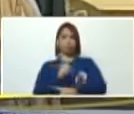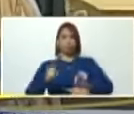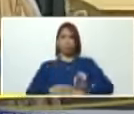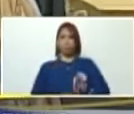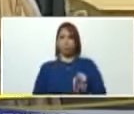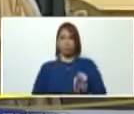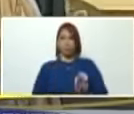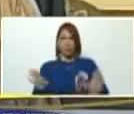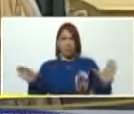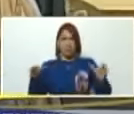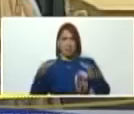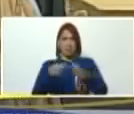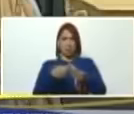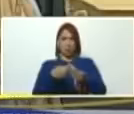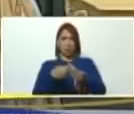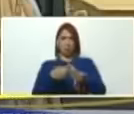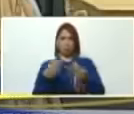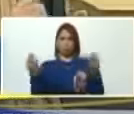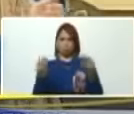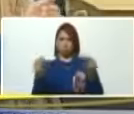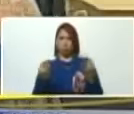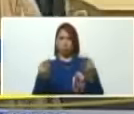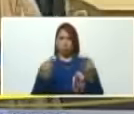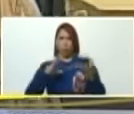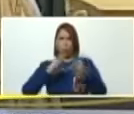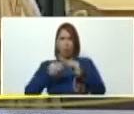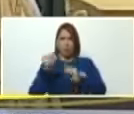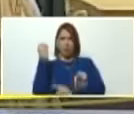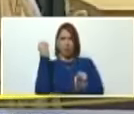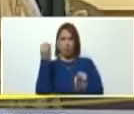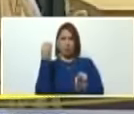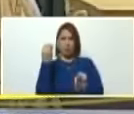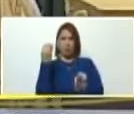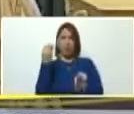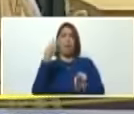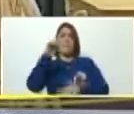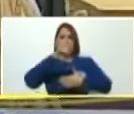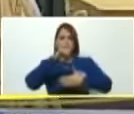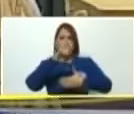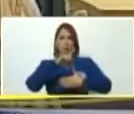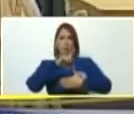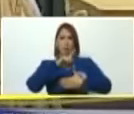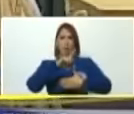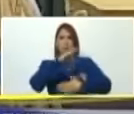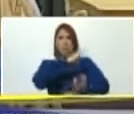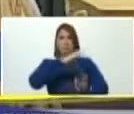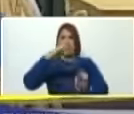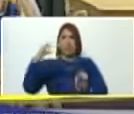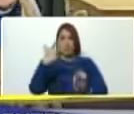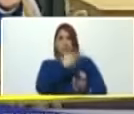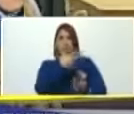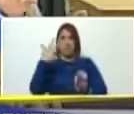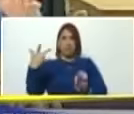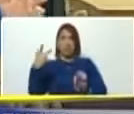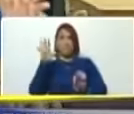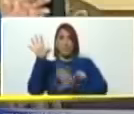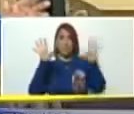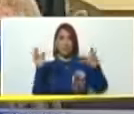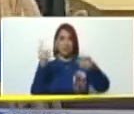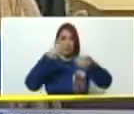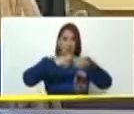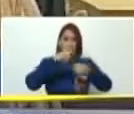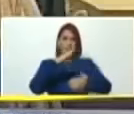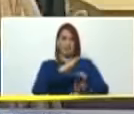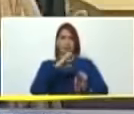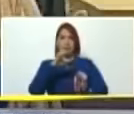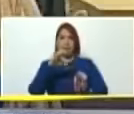una reunión, sí, de verdad, cumbre, entre América Latina y el Caribe, los 33 países de la CELAC y el presidente